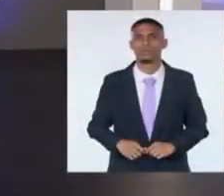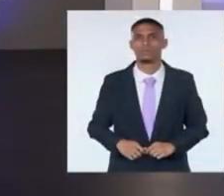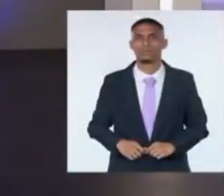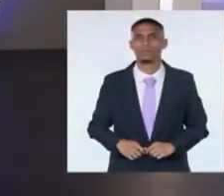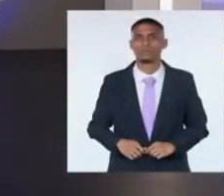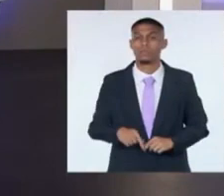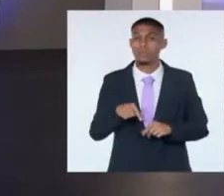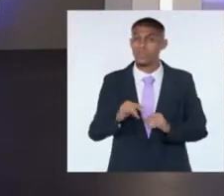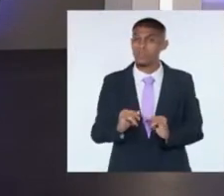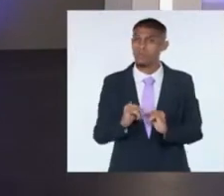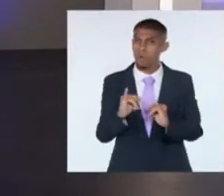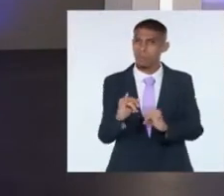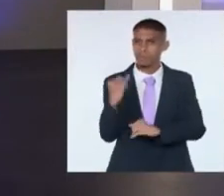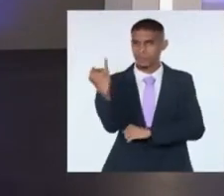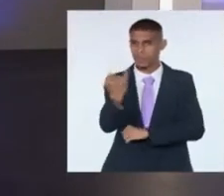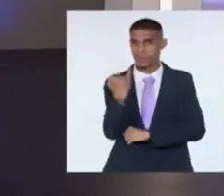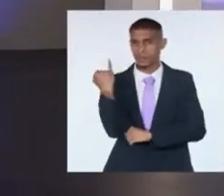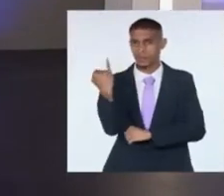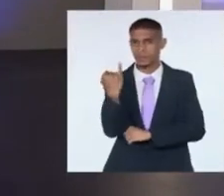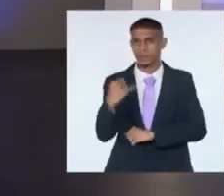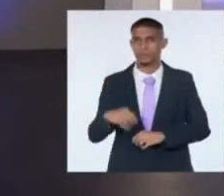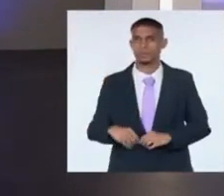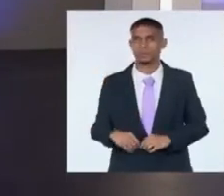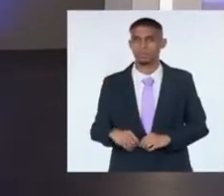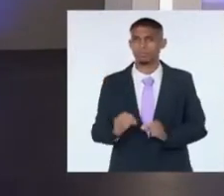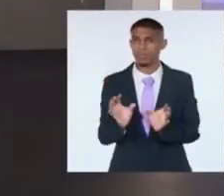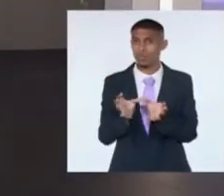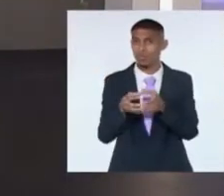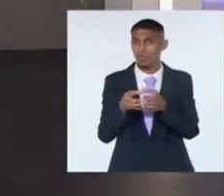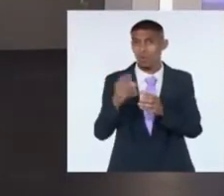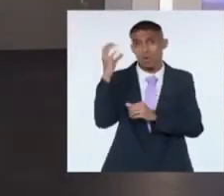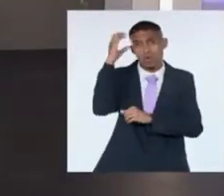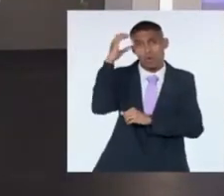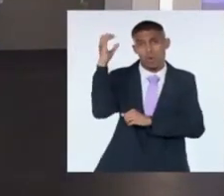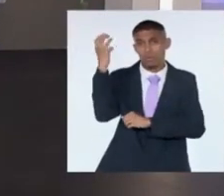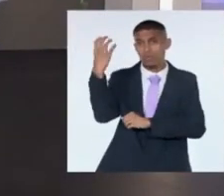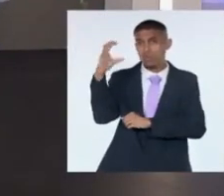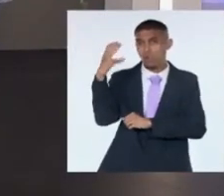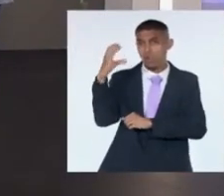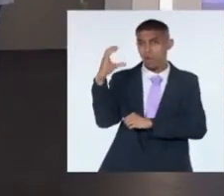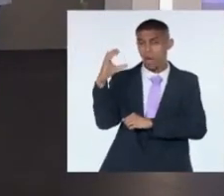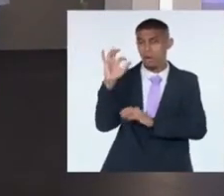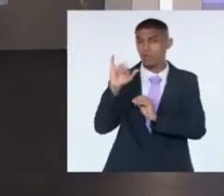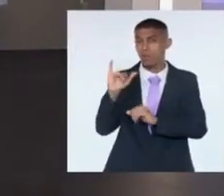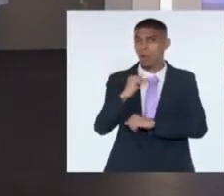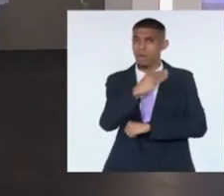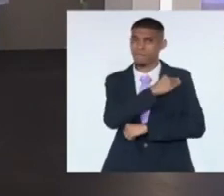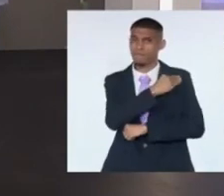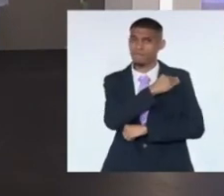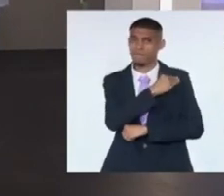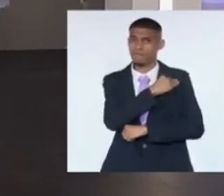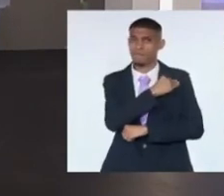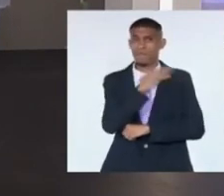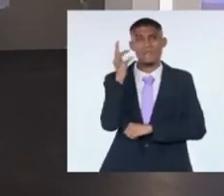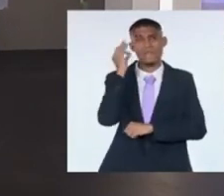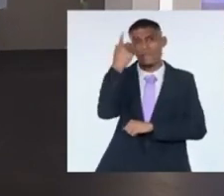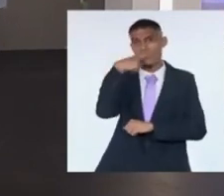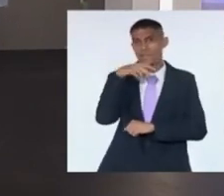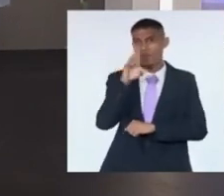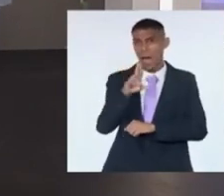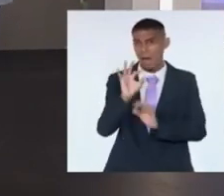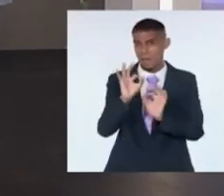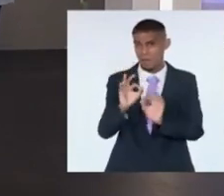veamos Qué sucede Más allá de la frontera cubana o sea las delegaciones del gobierno colombiano y el Estado Mayor central de las extintas a fuerzas armadas